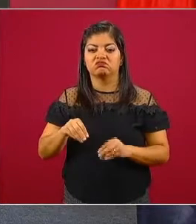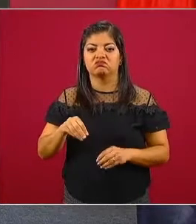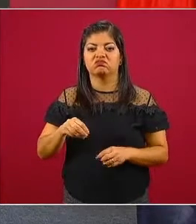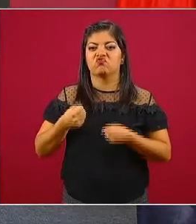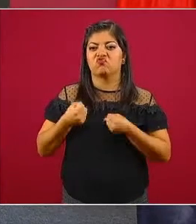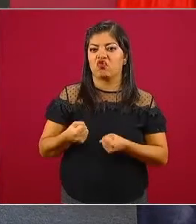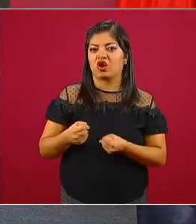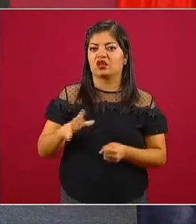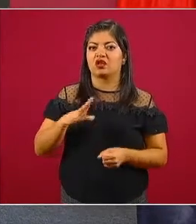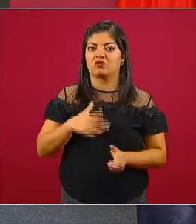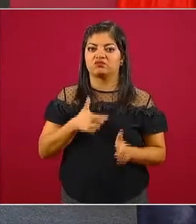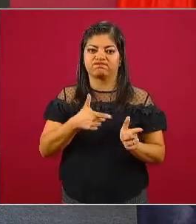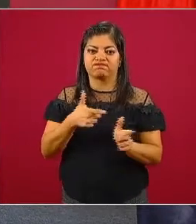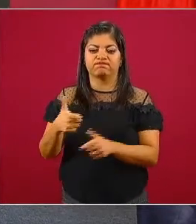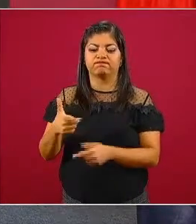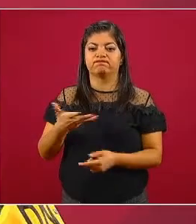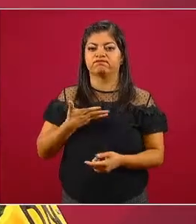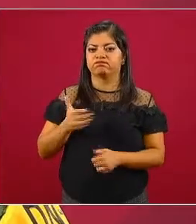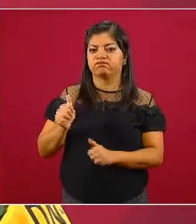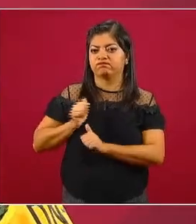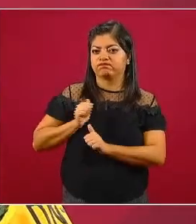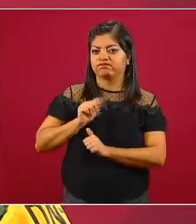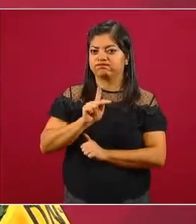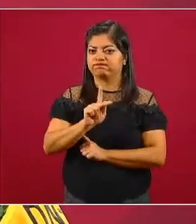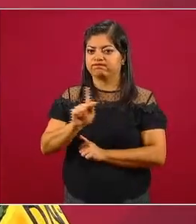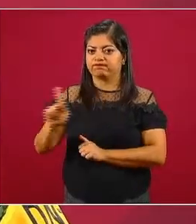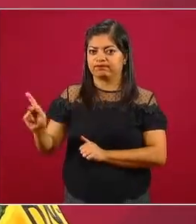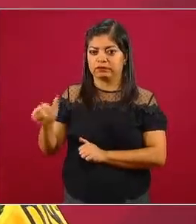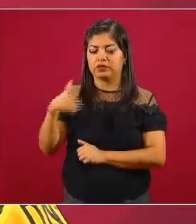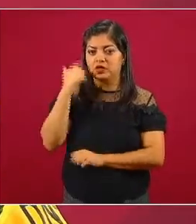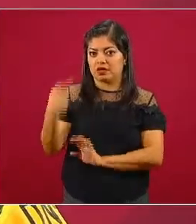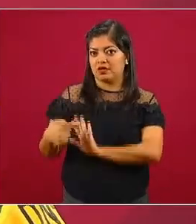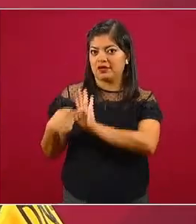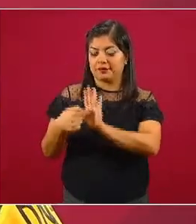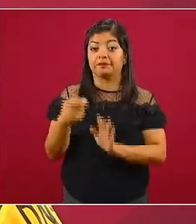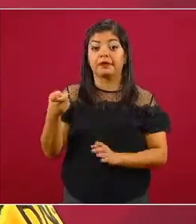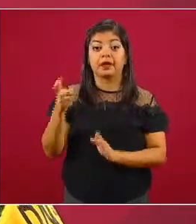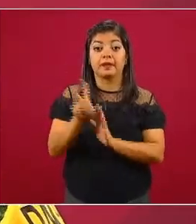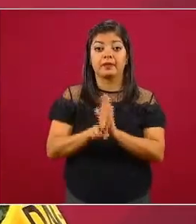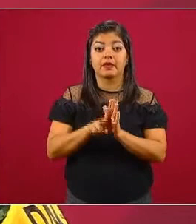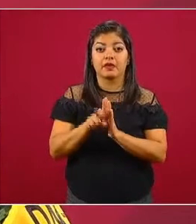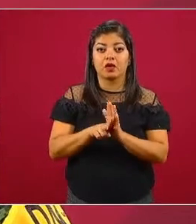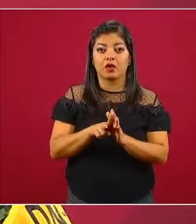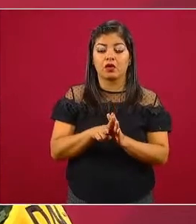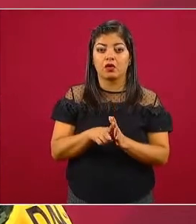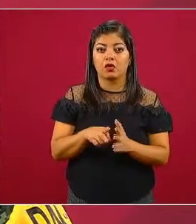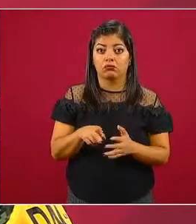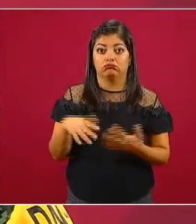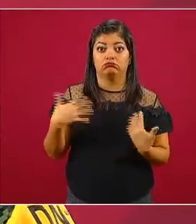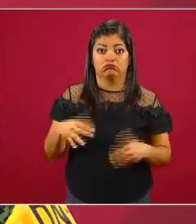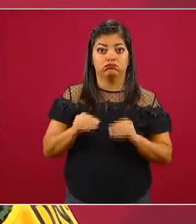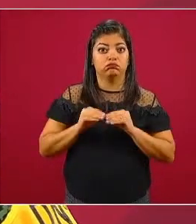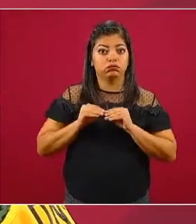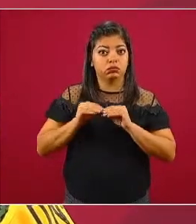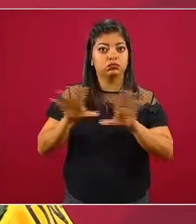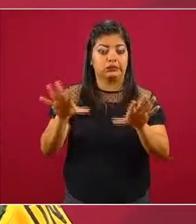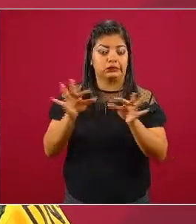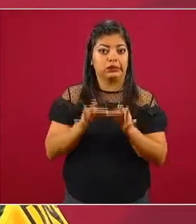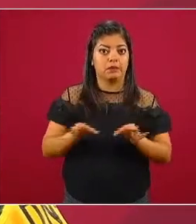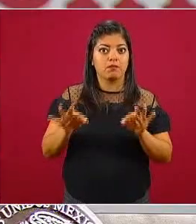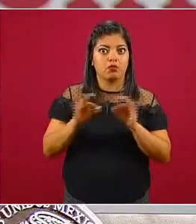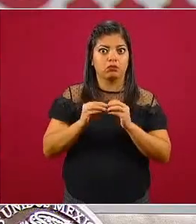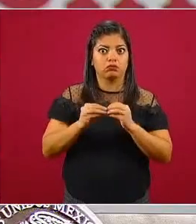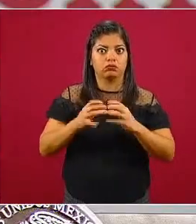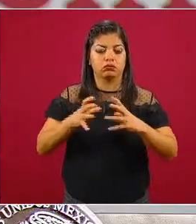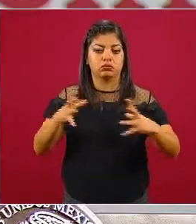volumen de fuego y un adiestramiento militar. Los videos tuvieron un alcance mediático importante.